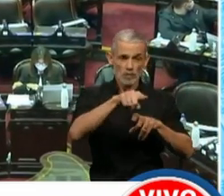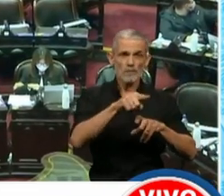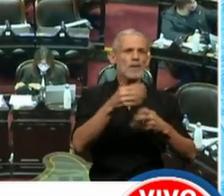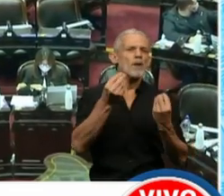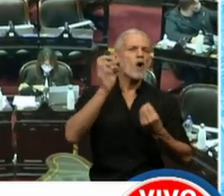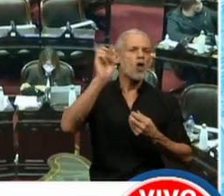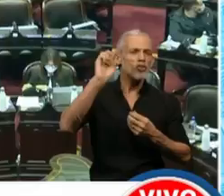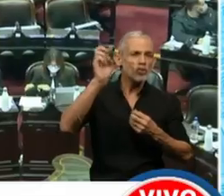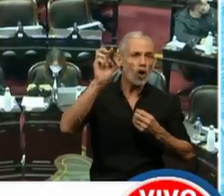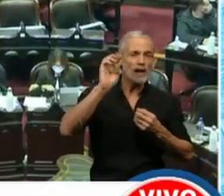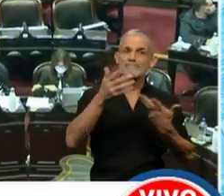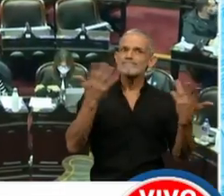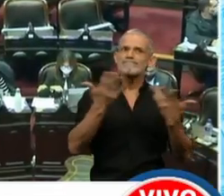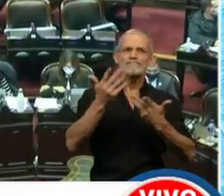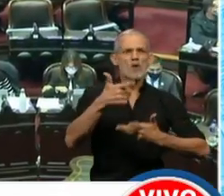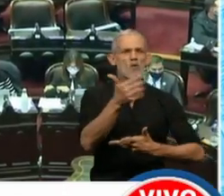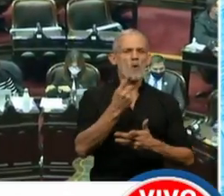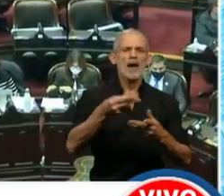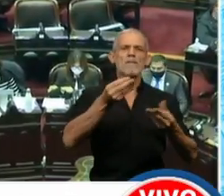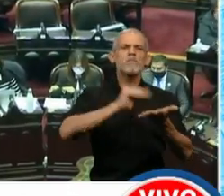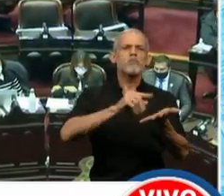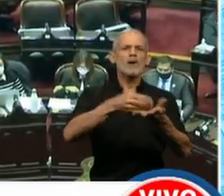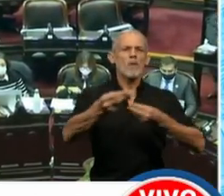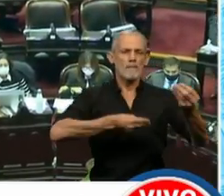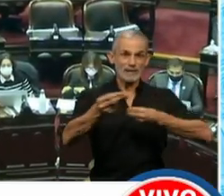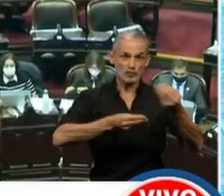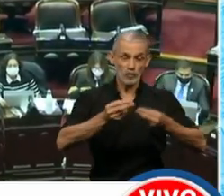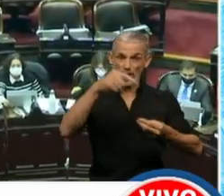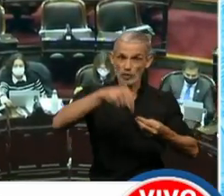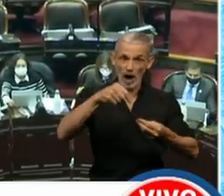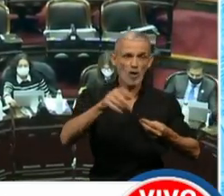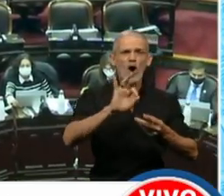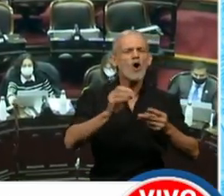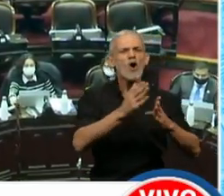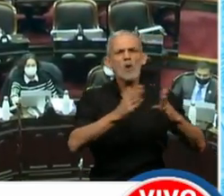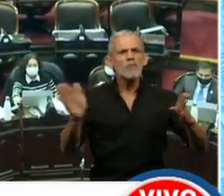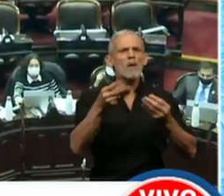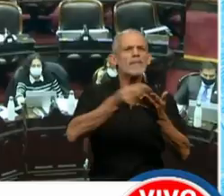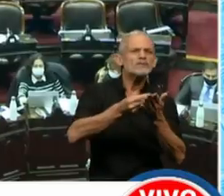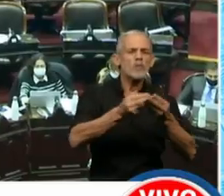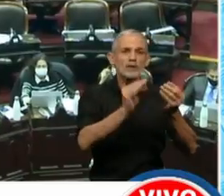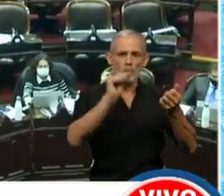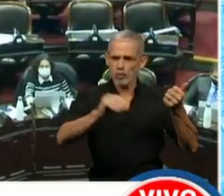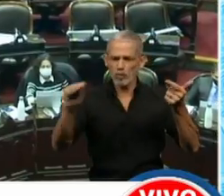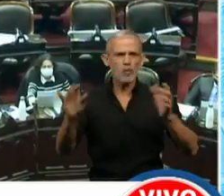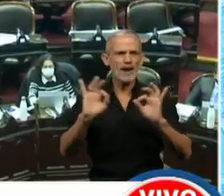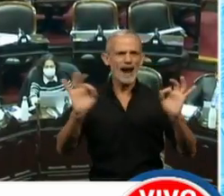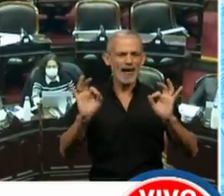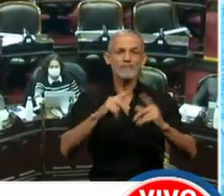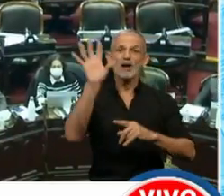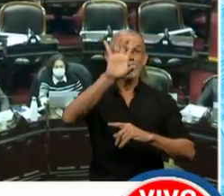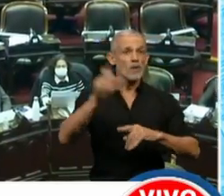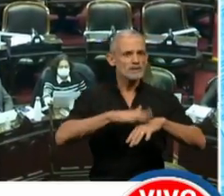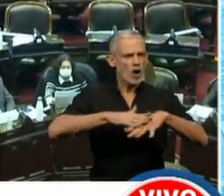moneda extranjera y que no se encuentren afectado en el presupuesto en pulso ni en los sucesivos dos presupuestos las provincias se